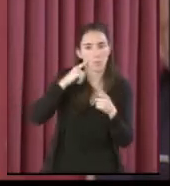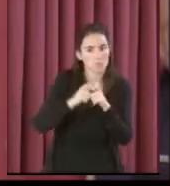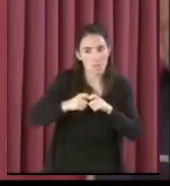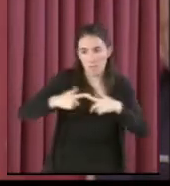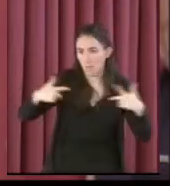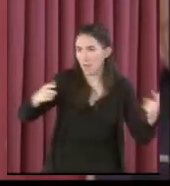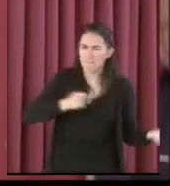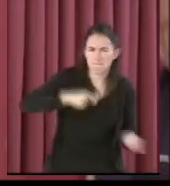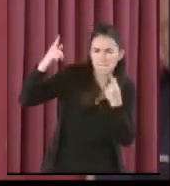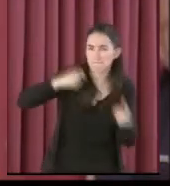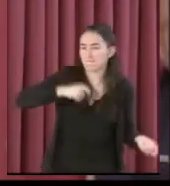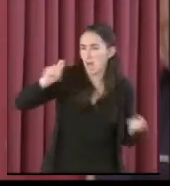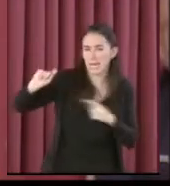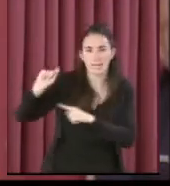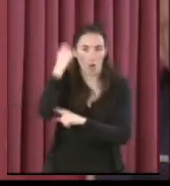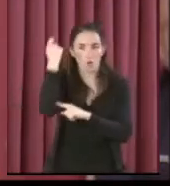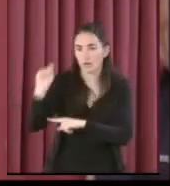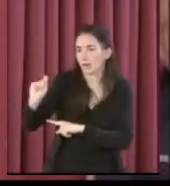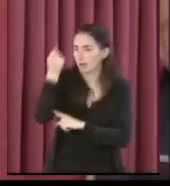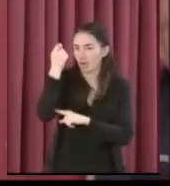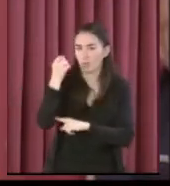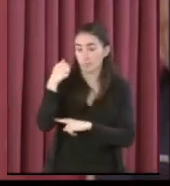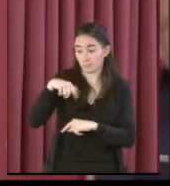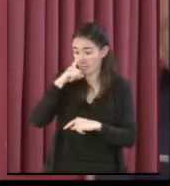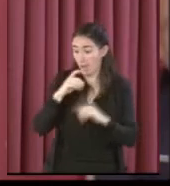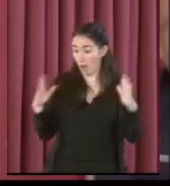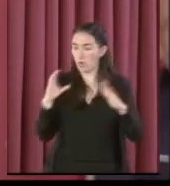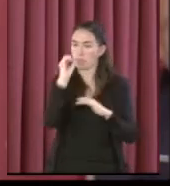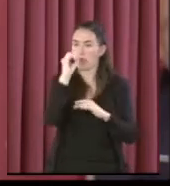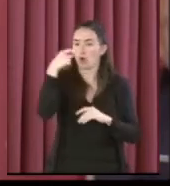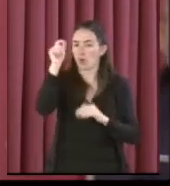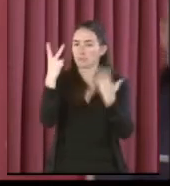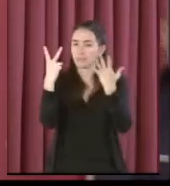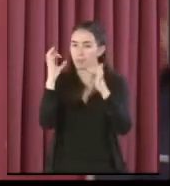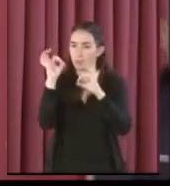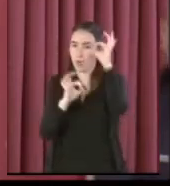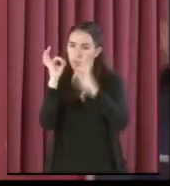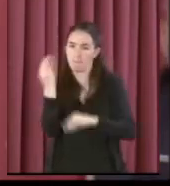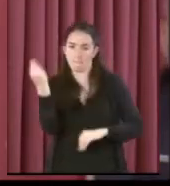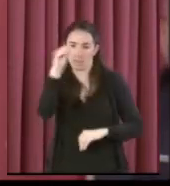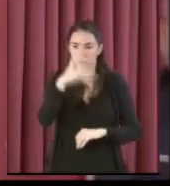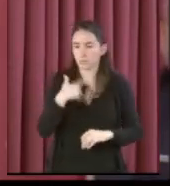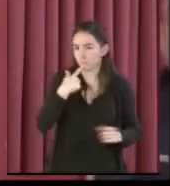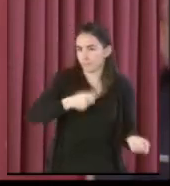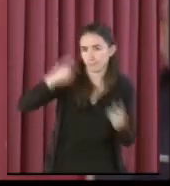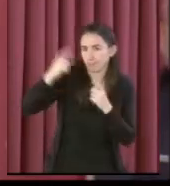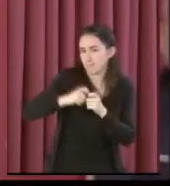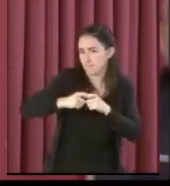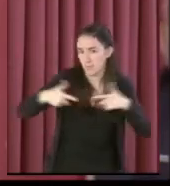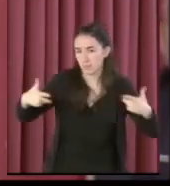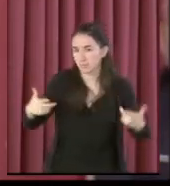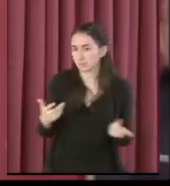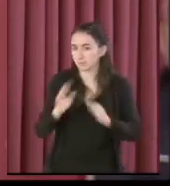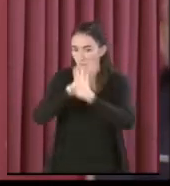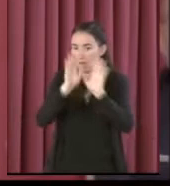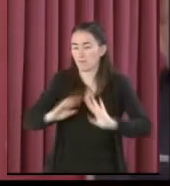récord, y en lo que va de año ha aumentado el 0,7%. La balanza arroja además un saldo netamente positivo con